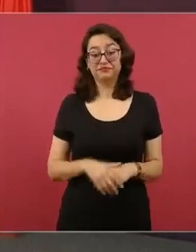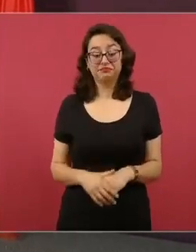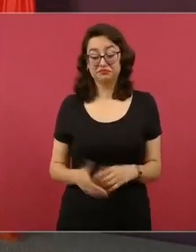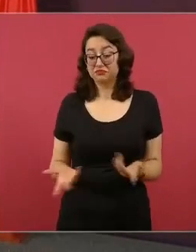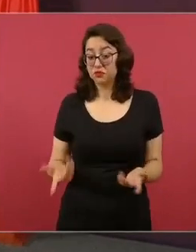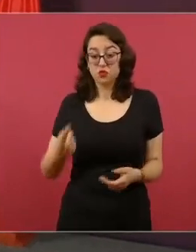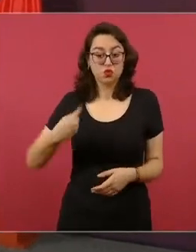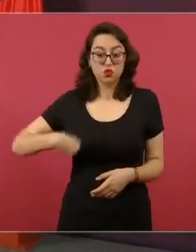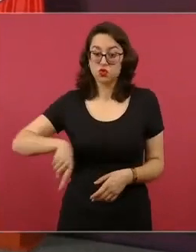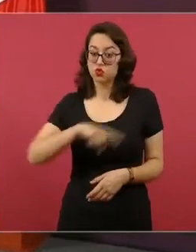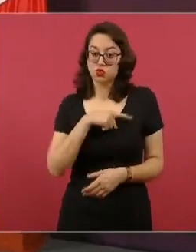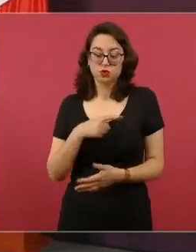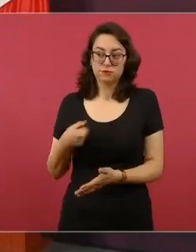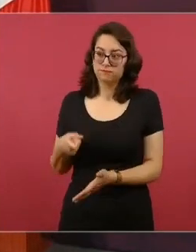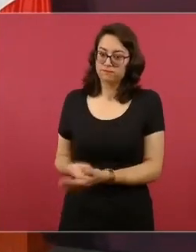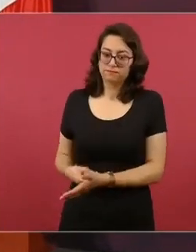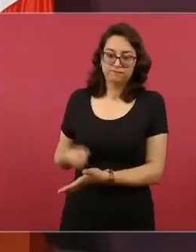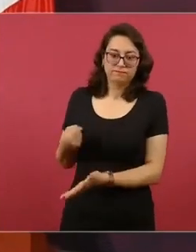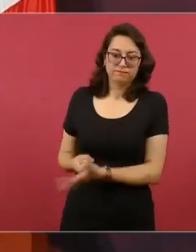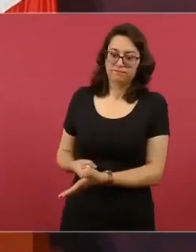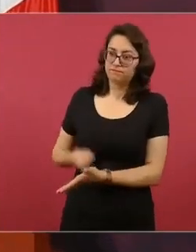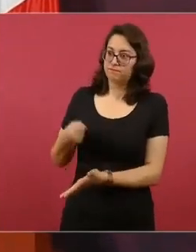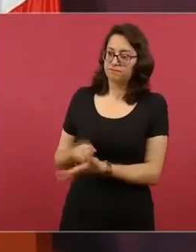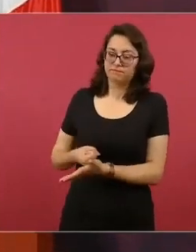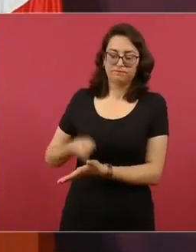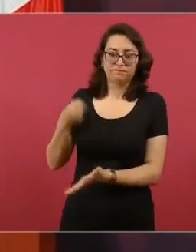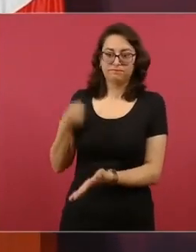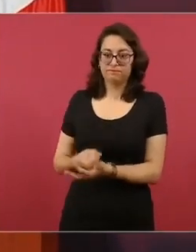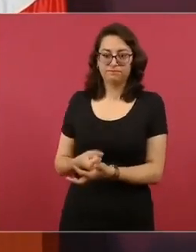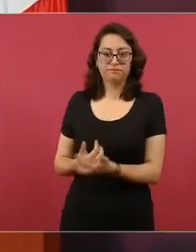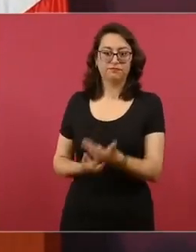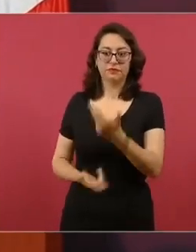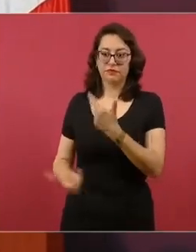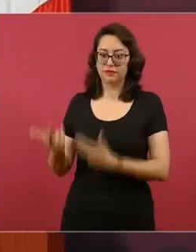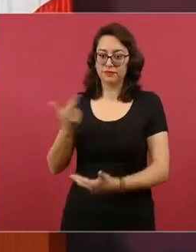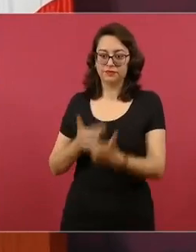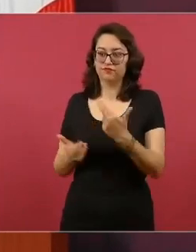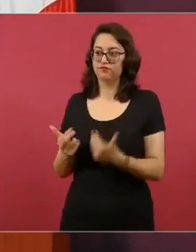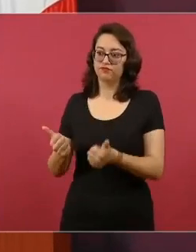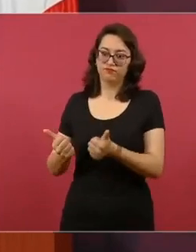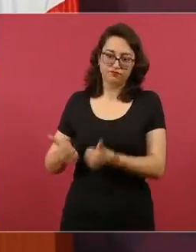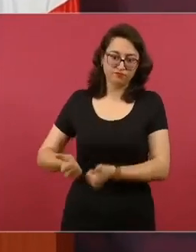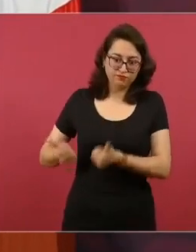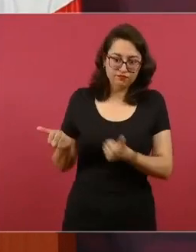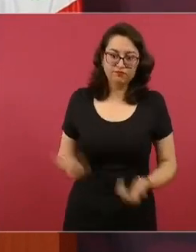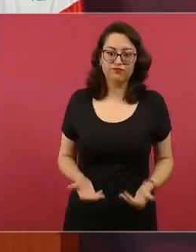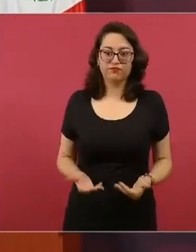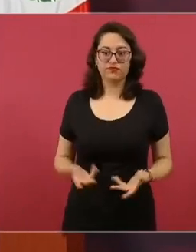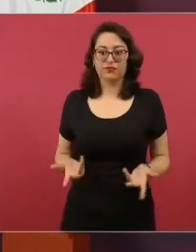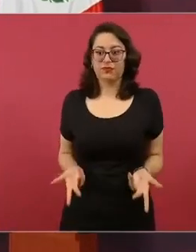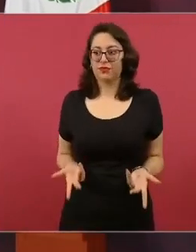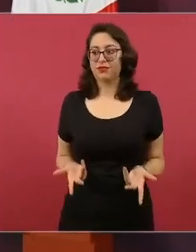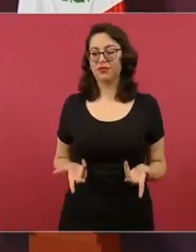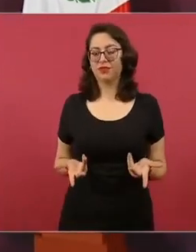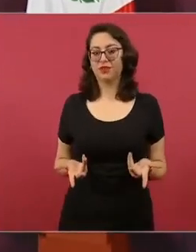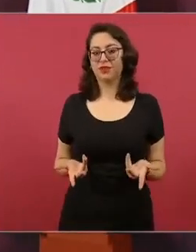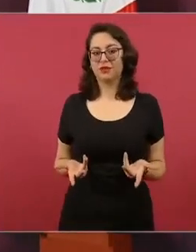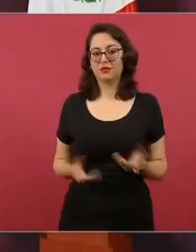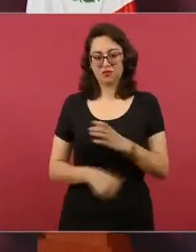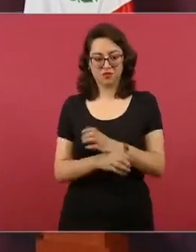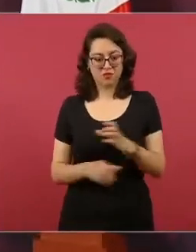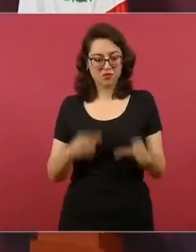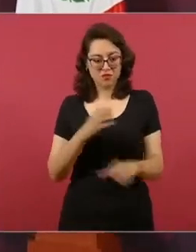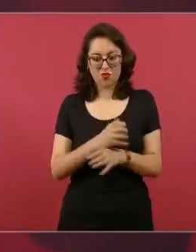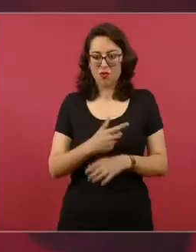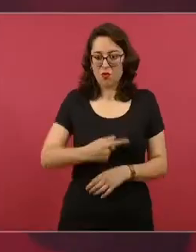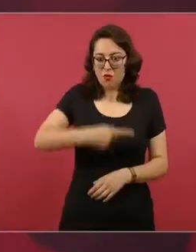mantener, esa demanda, y hay que recuperar todo lo que se